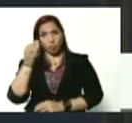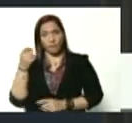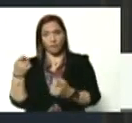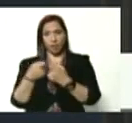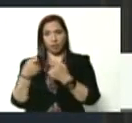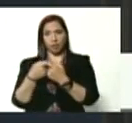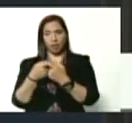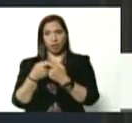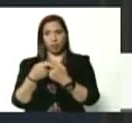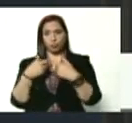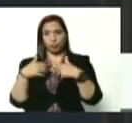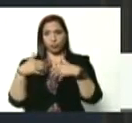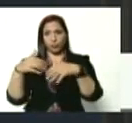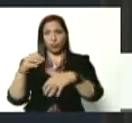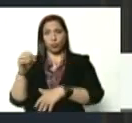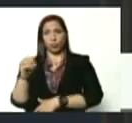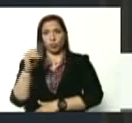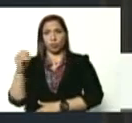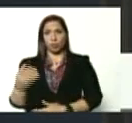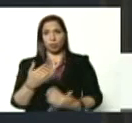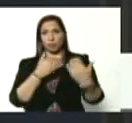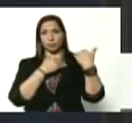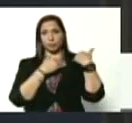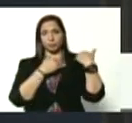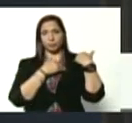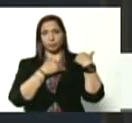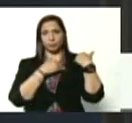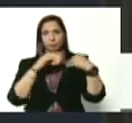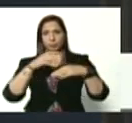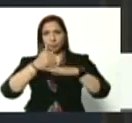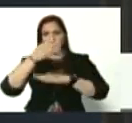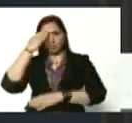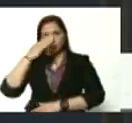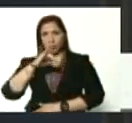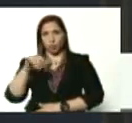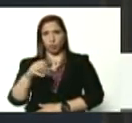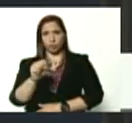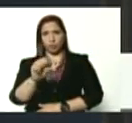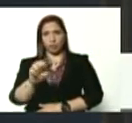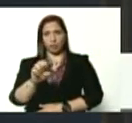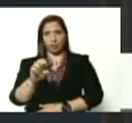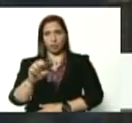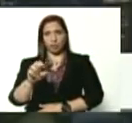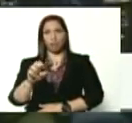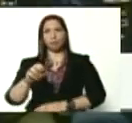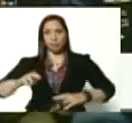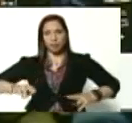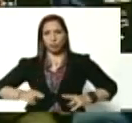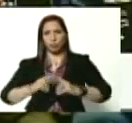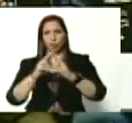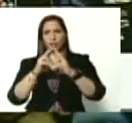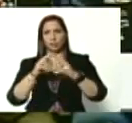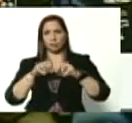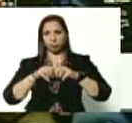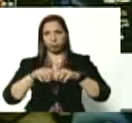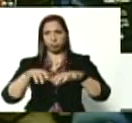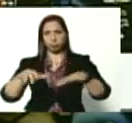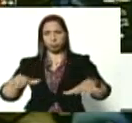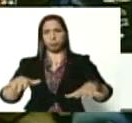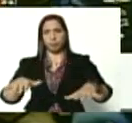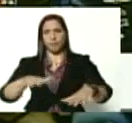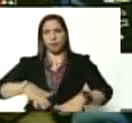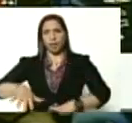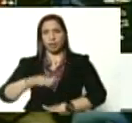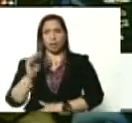consejo el ejército de oriente encabezado por el general josé francisco bermúdez se encuentra desplegado en los valles de aragua y derrota las